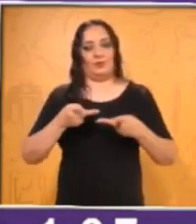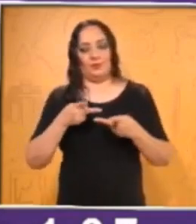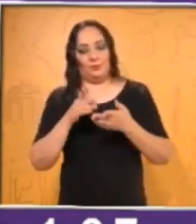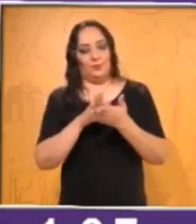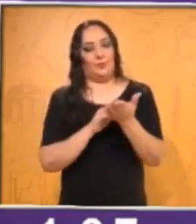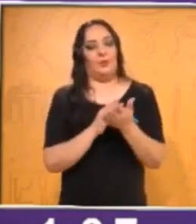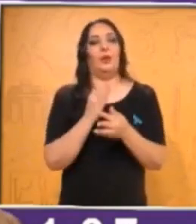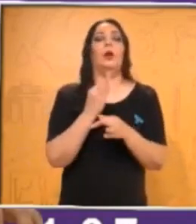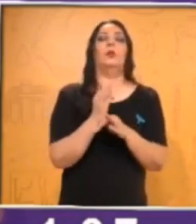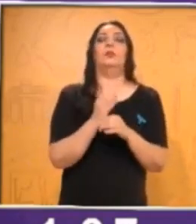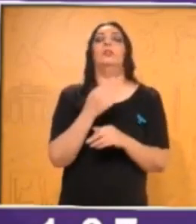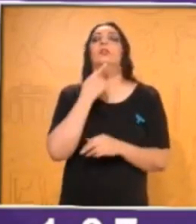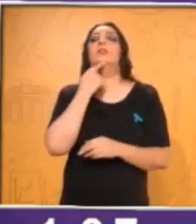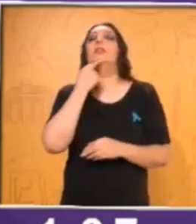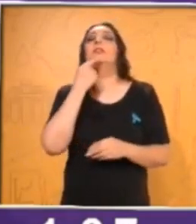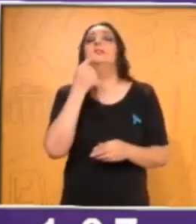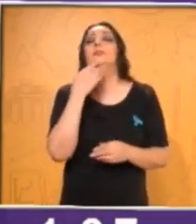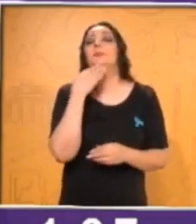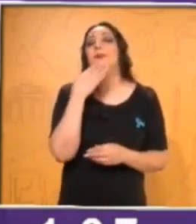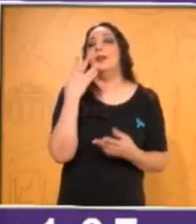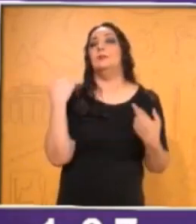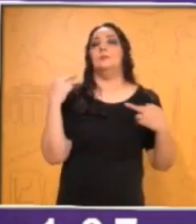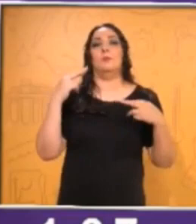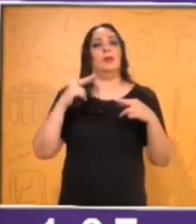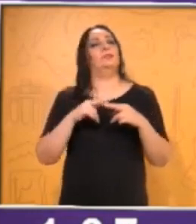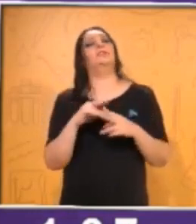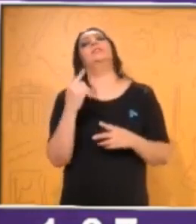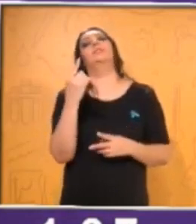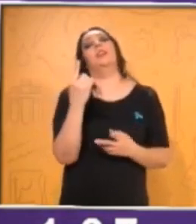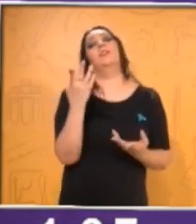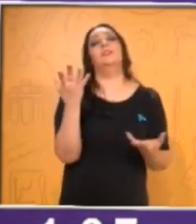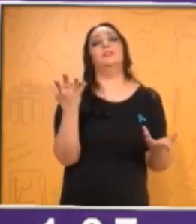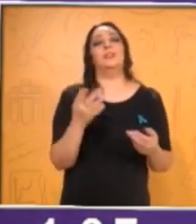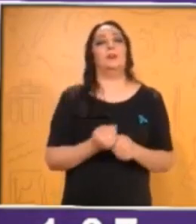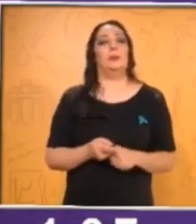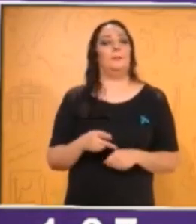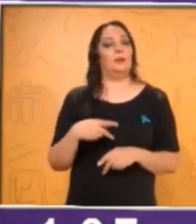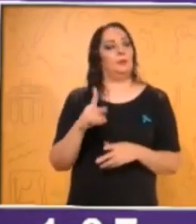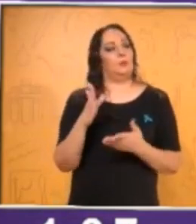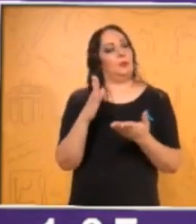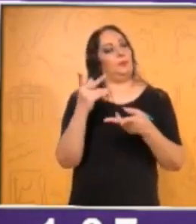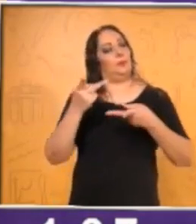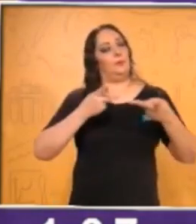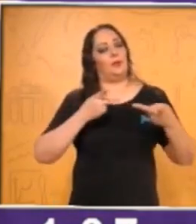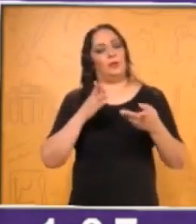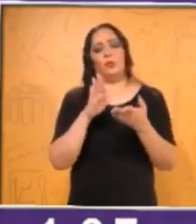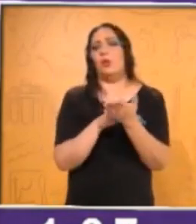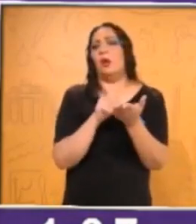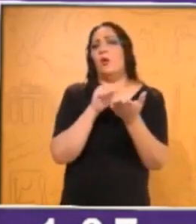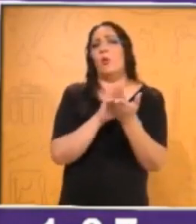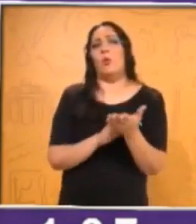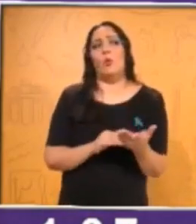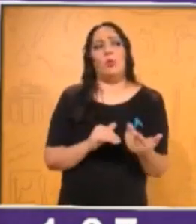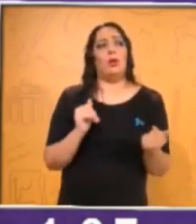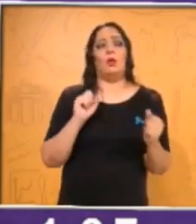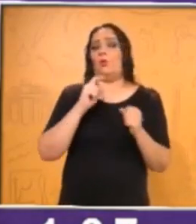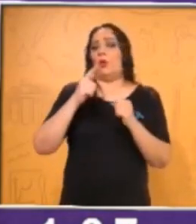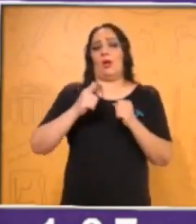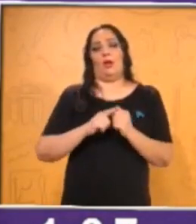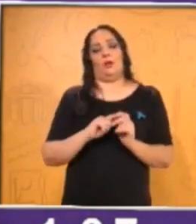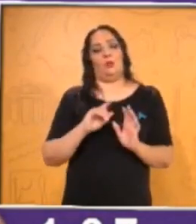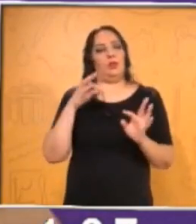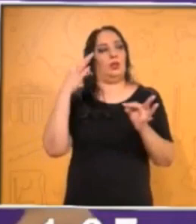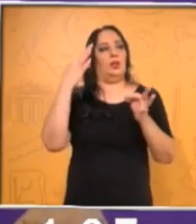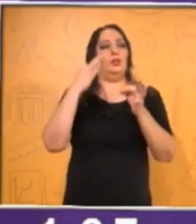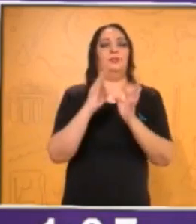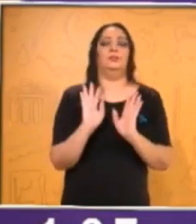las maestras te van a decir bien, bien cómo. Por lo pronto ve sacando tu hojita de máquina o una hoja cualquiera que tengas ahí, una